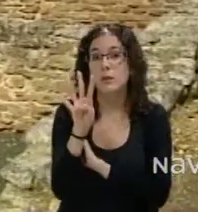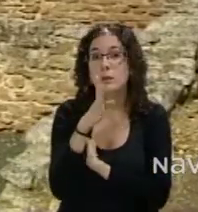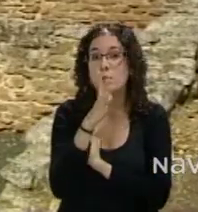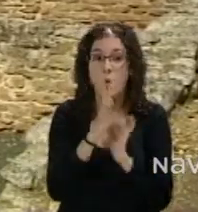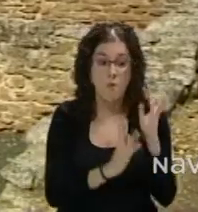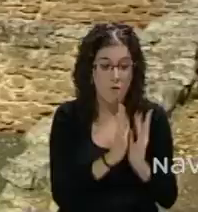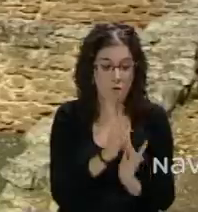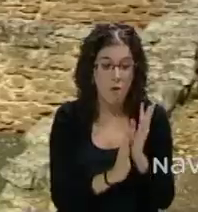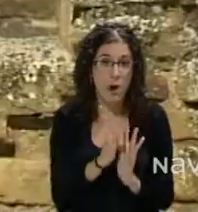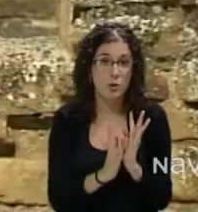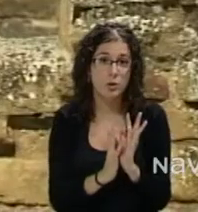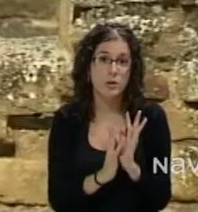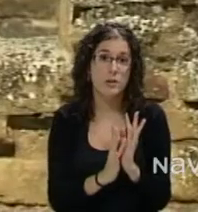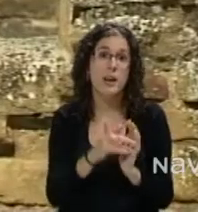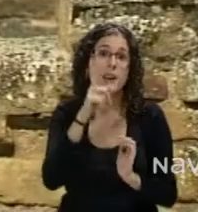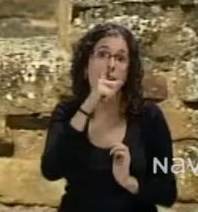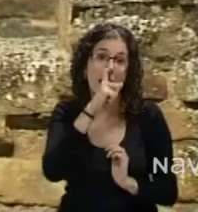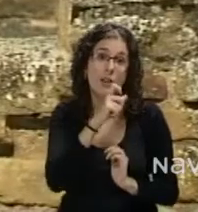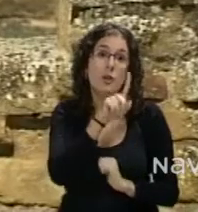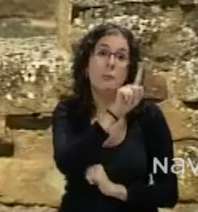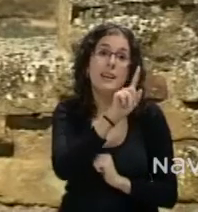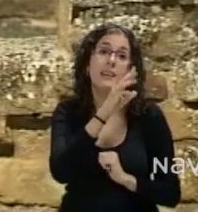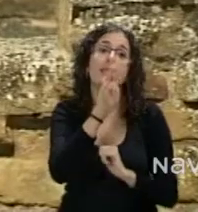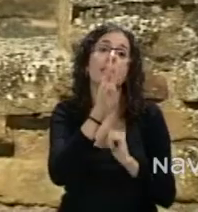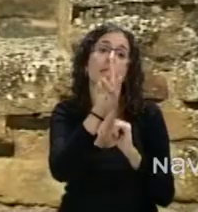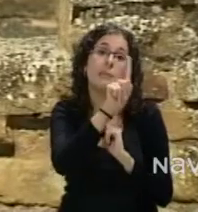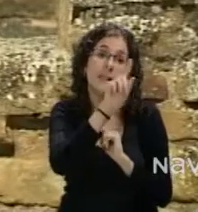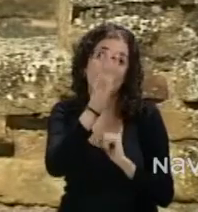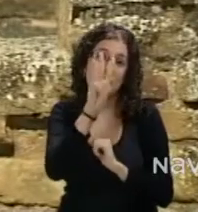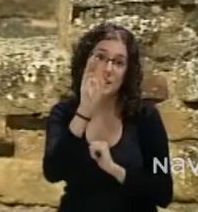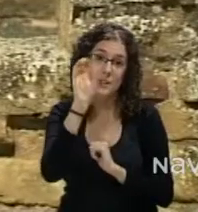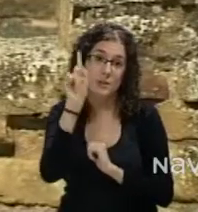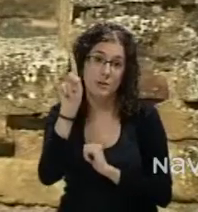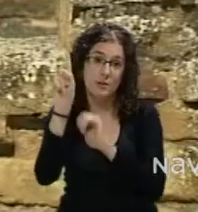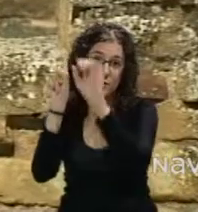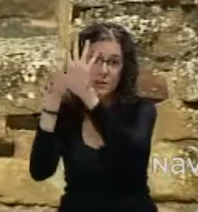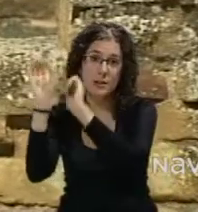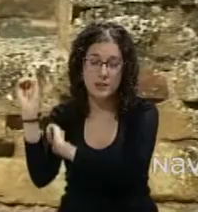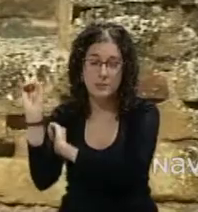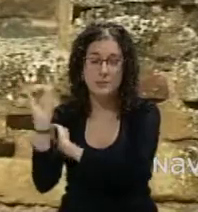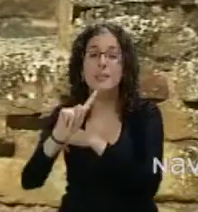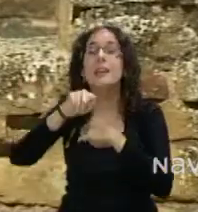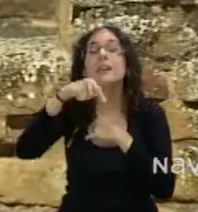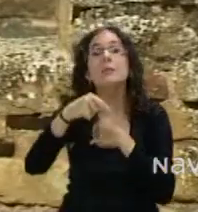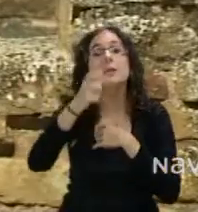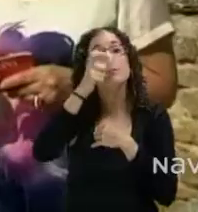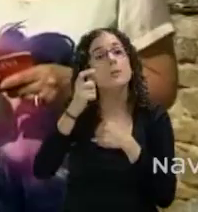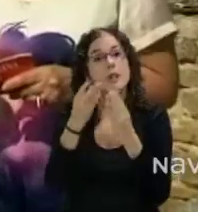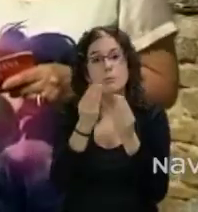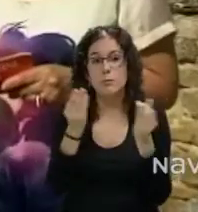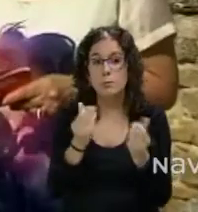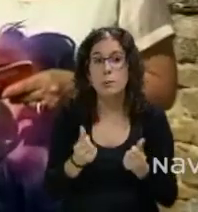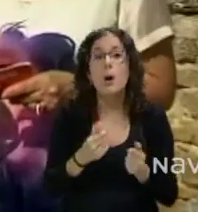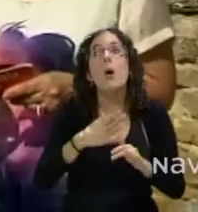en 1360 y queda despoblado unos años más tarde, al parecer por la peste. Hay una diferencia